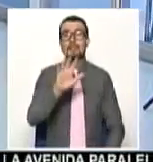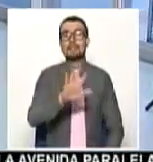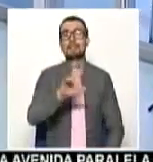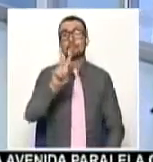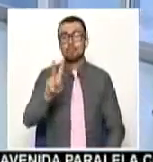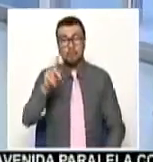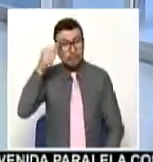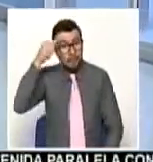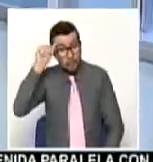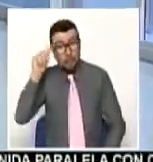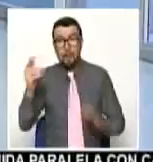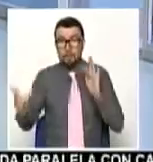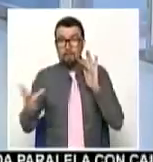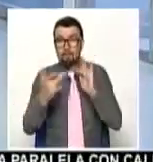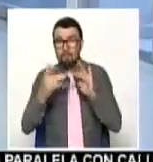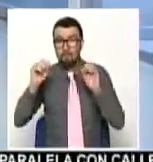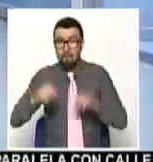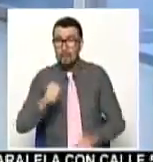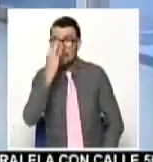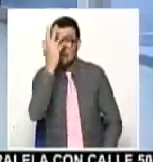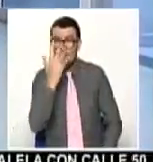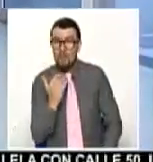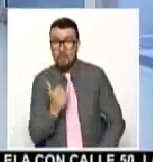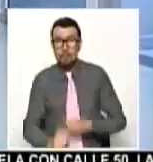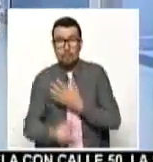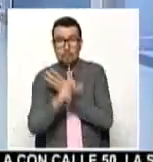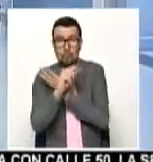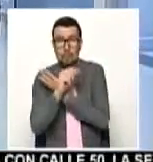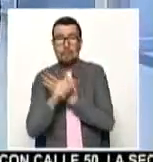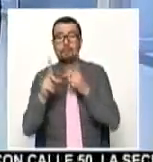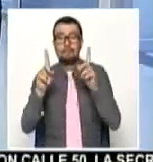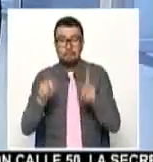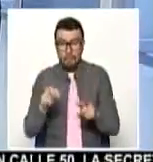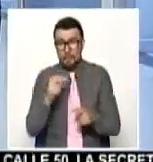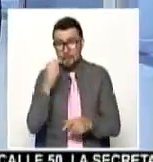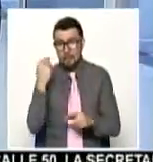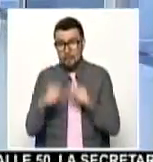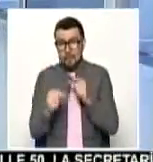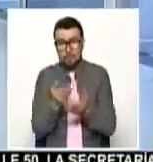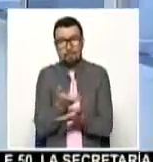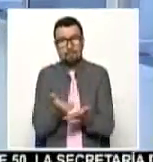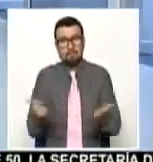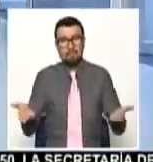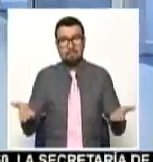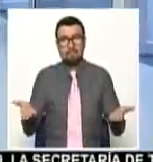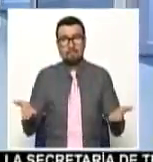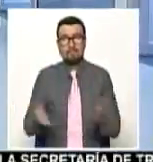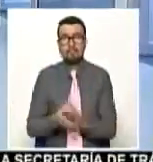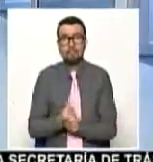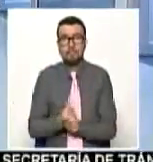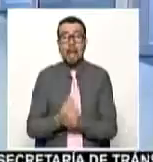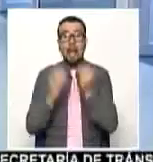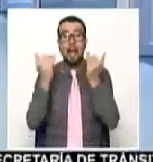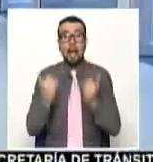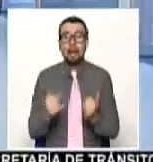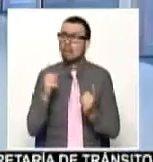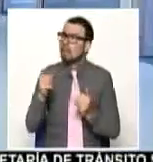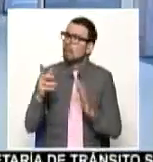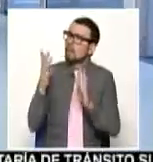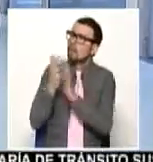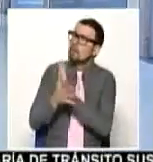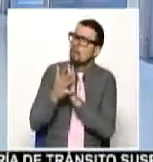8:52. Recuerden seguirnos en nuestras redes sociales, en Twitter, @Telecafenoticia, y en Facebook, Telecafe Noticias. Momento de ir con toda la